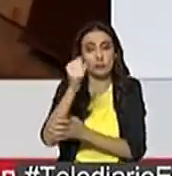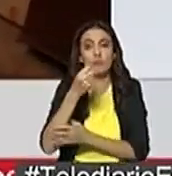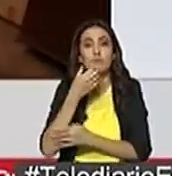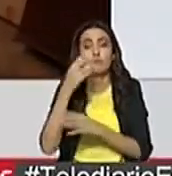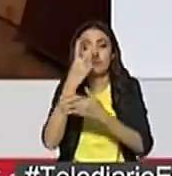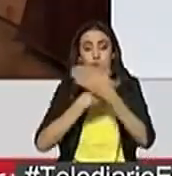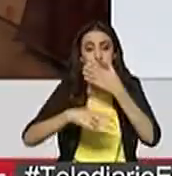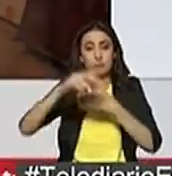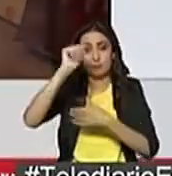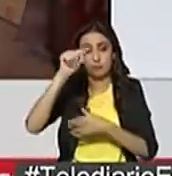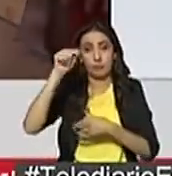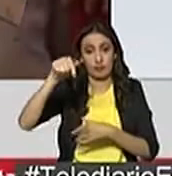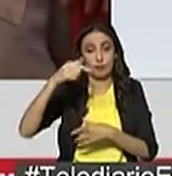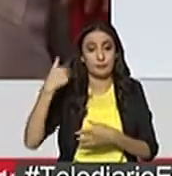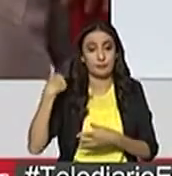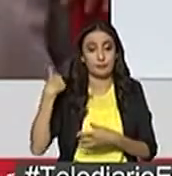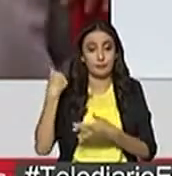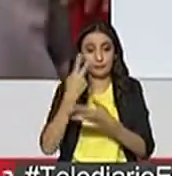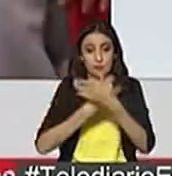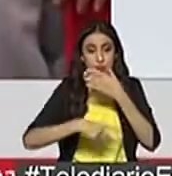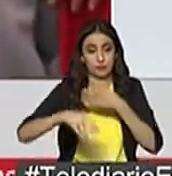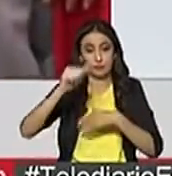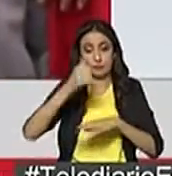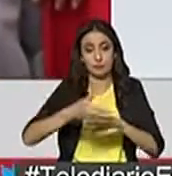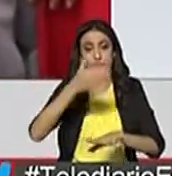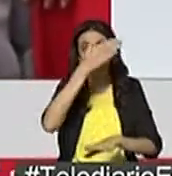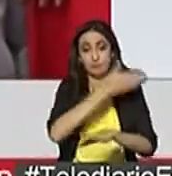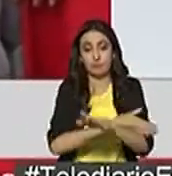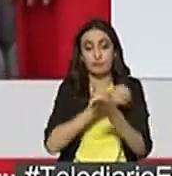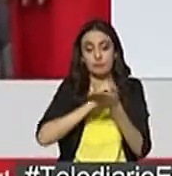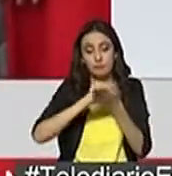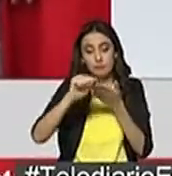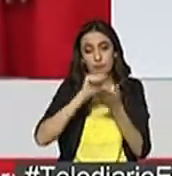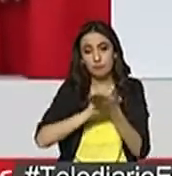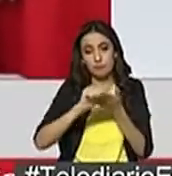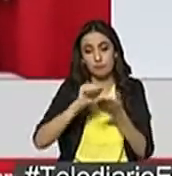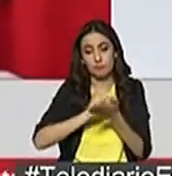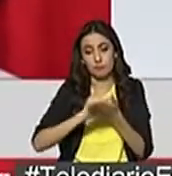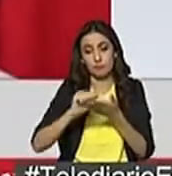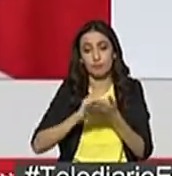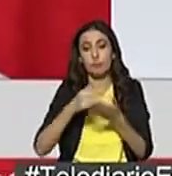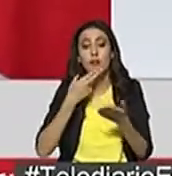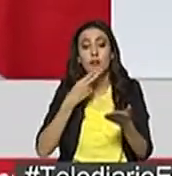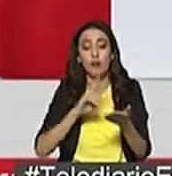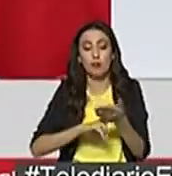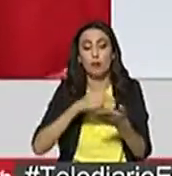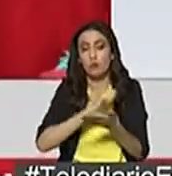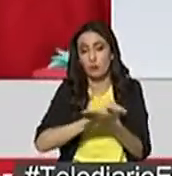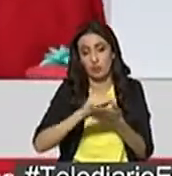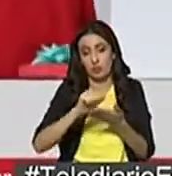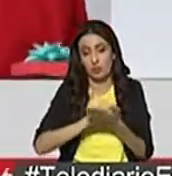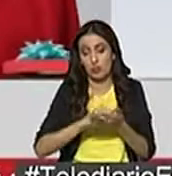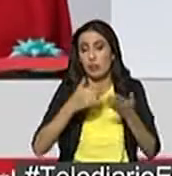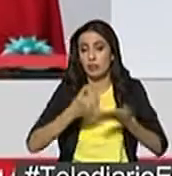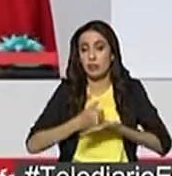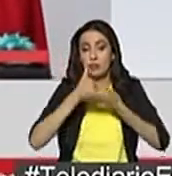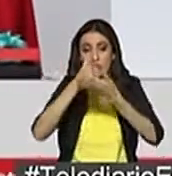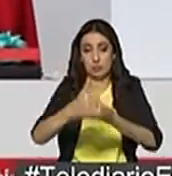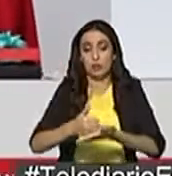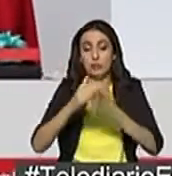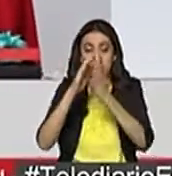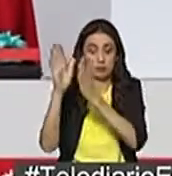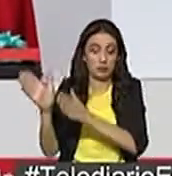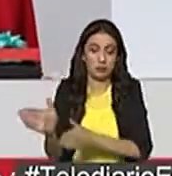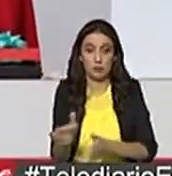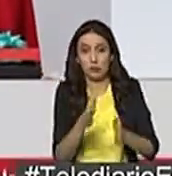las hijas de este matrimonio, Anaí, días atrás escribió al jefe de Estado una carta felicitándolo por su actuación durante las